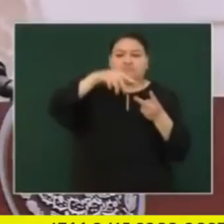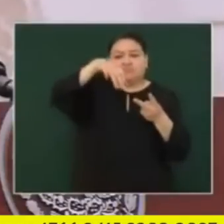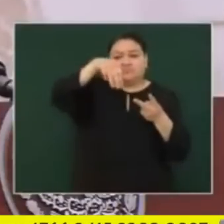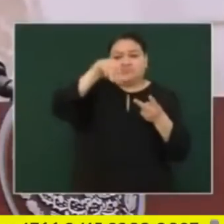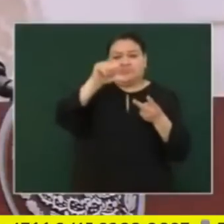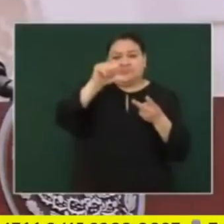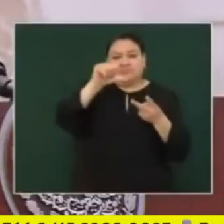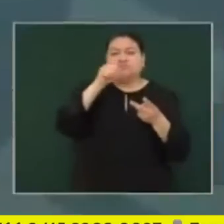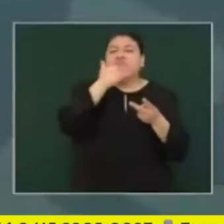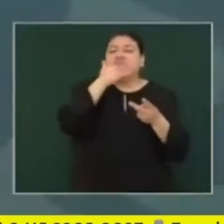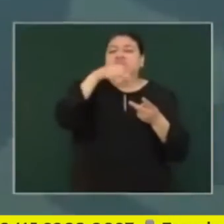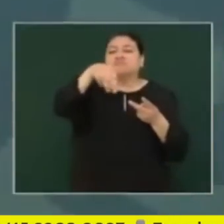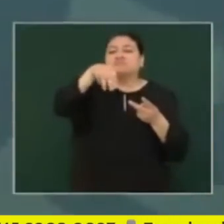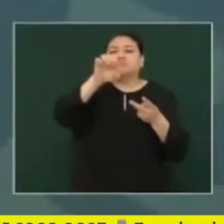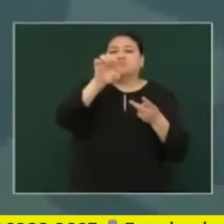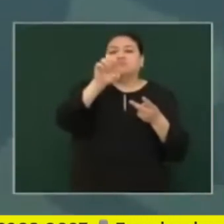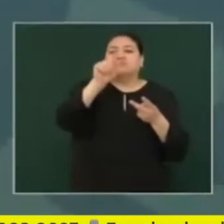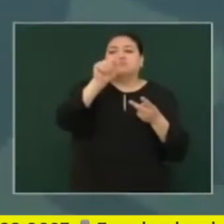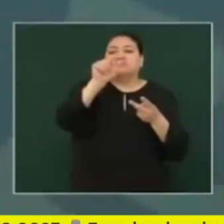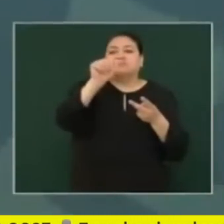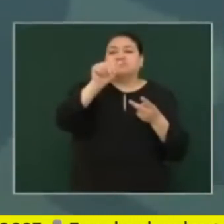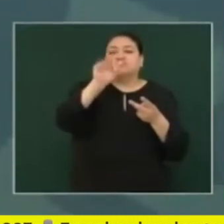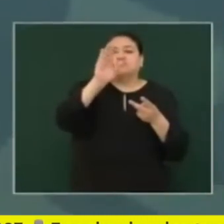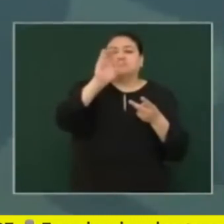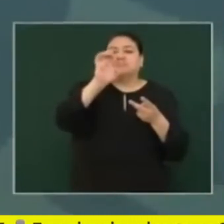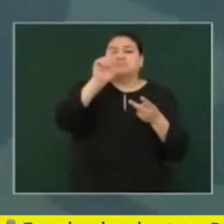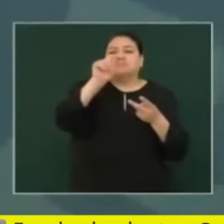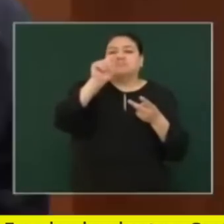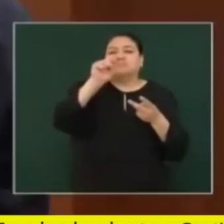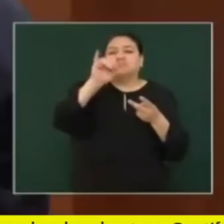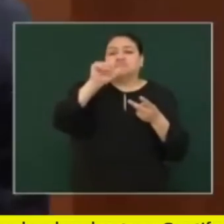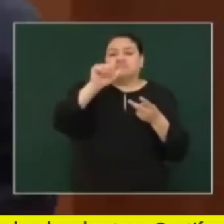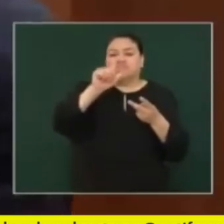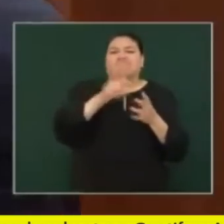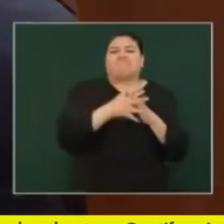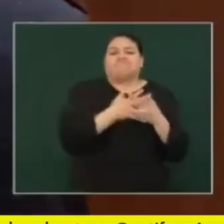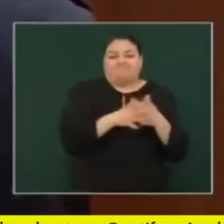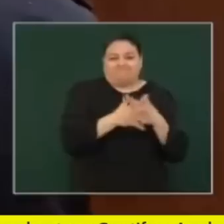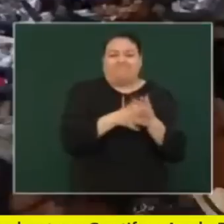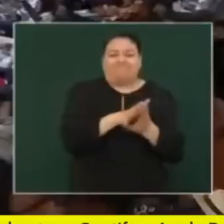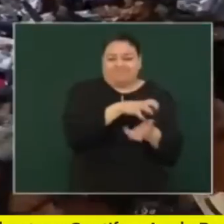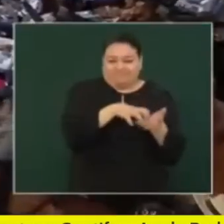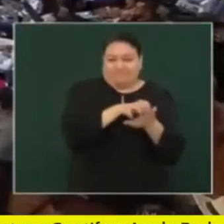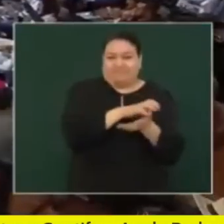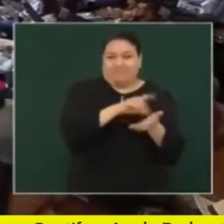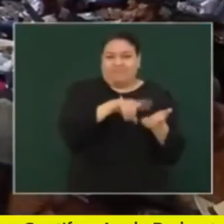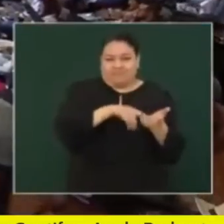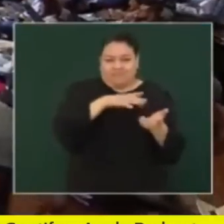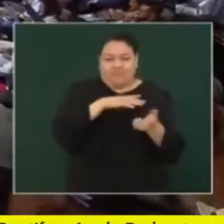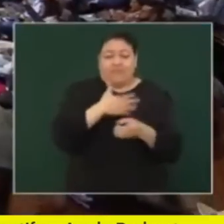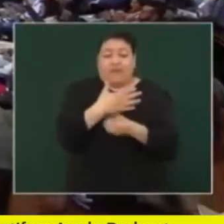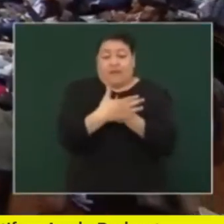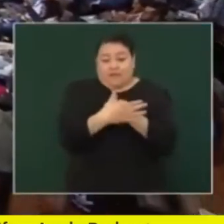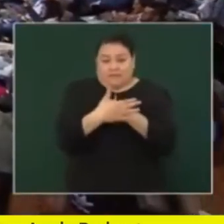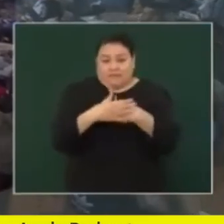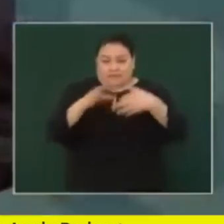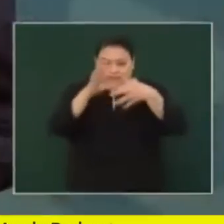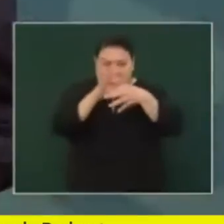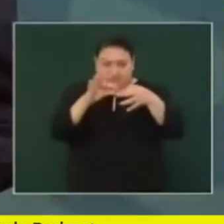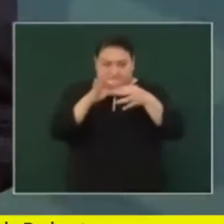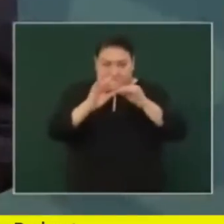es la a groso modo lo que se va a hacer ya después si se haría la información